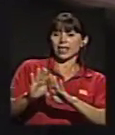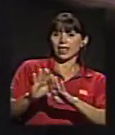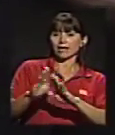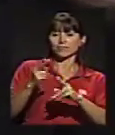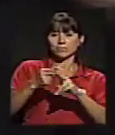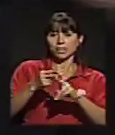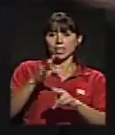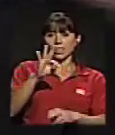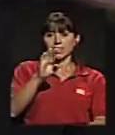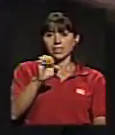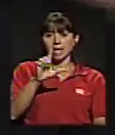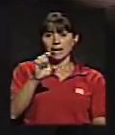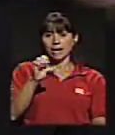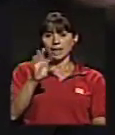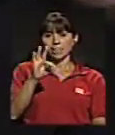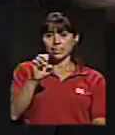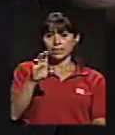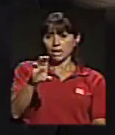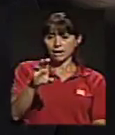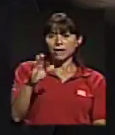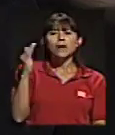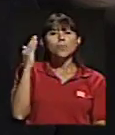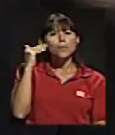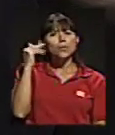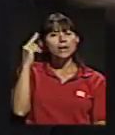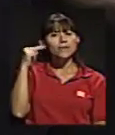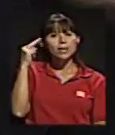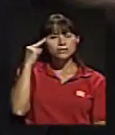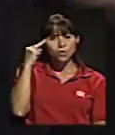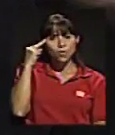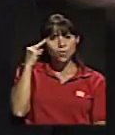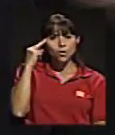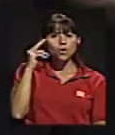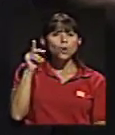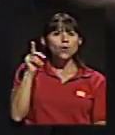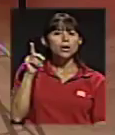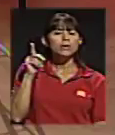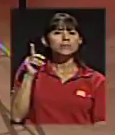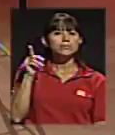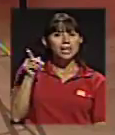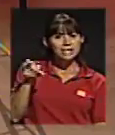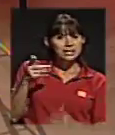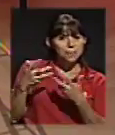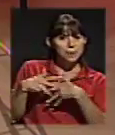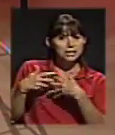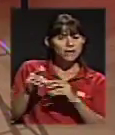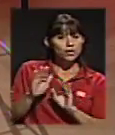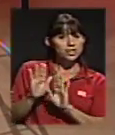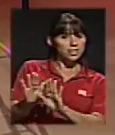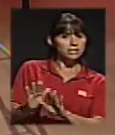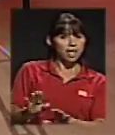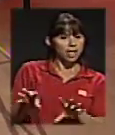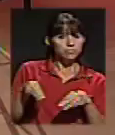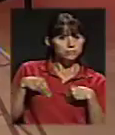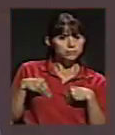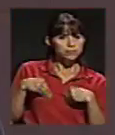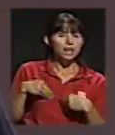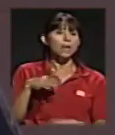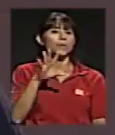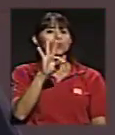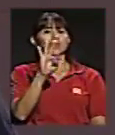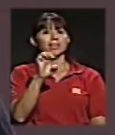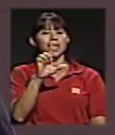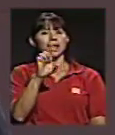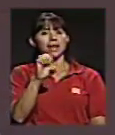Teletec. ¿Por qué razón es que, dentro de lo que ustedes encontraron, es que esa empresa fue rechazada? A Teletec, bueno,